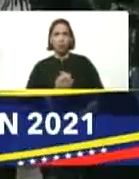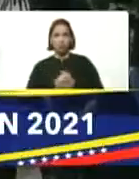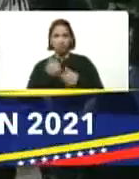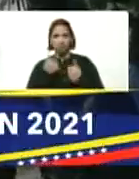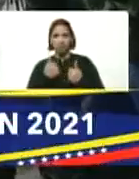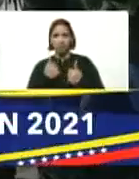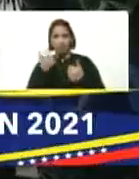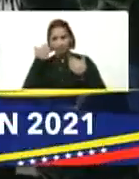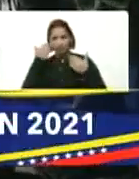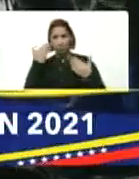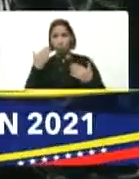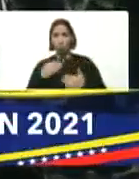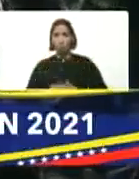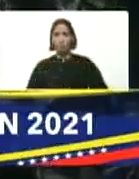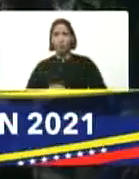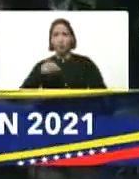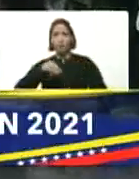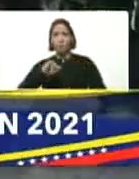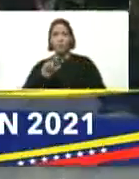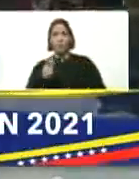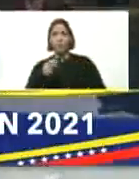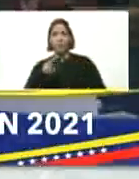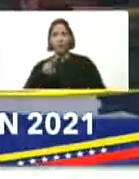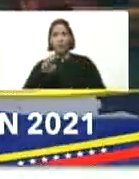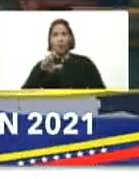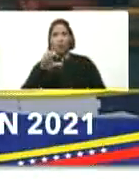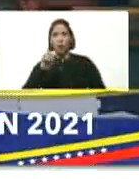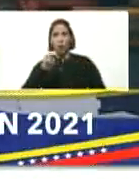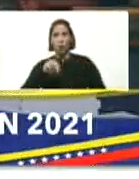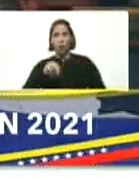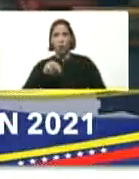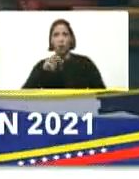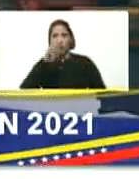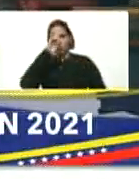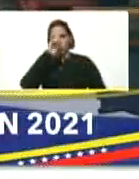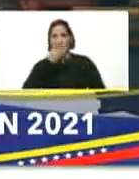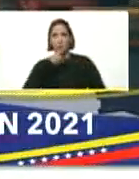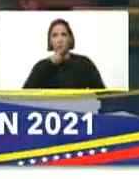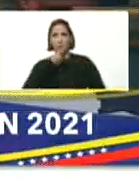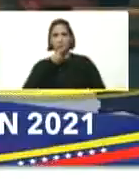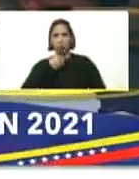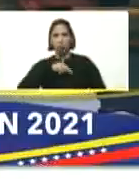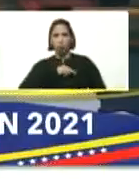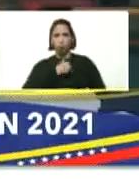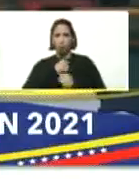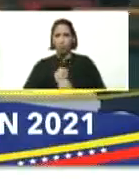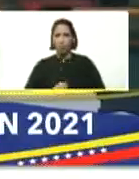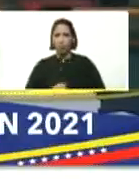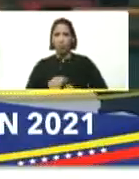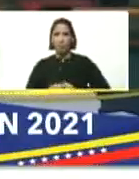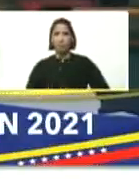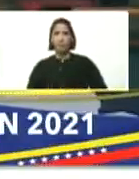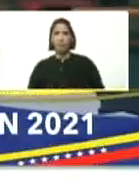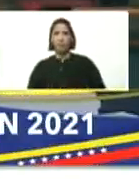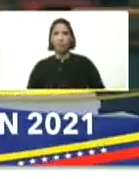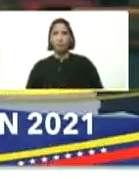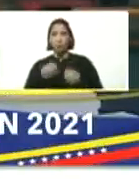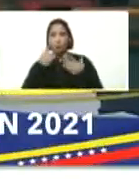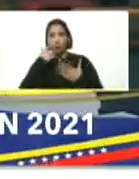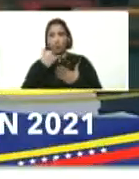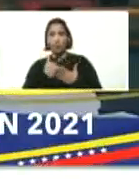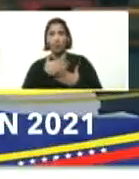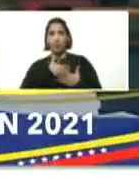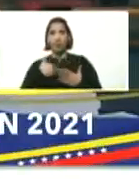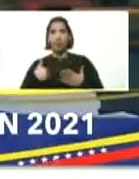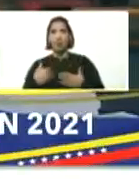Mi saludo a Miguelón desde aquí, en República Dominicana. Aquí lo estamos esperando a Miguelón. Bueno, fíjense, yo